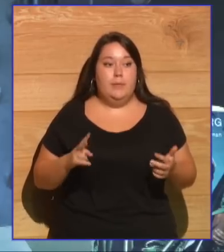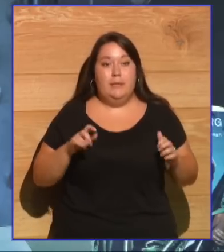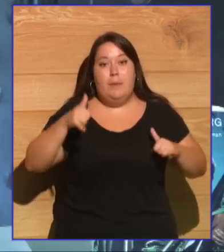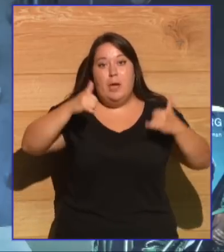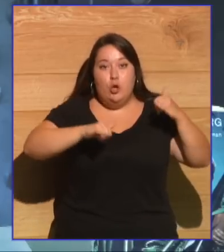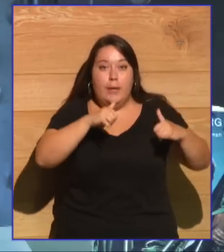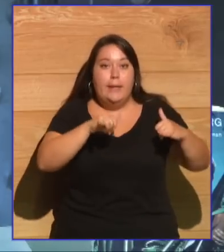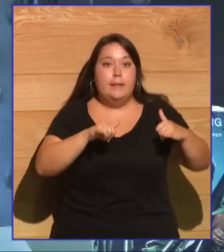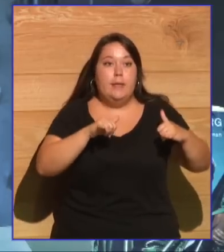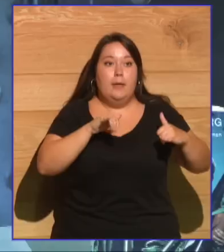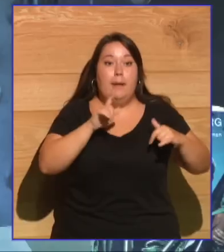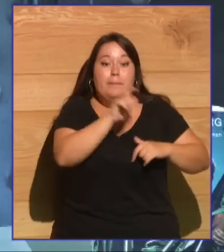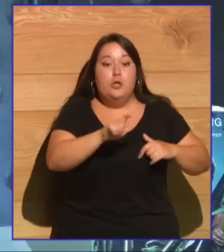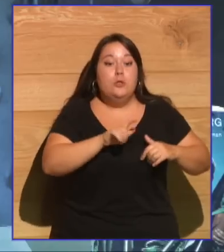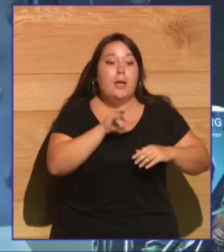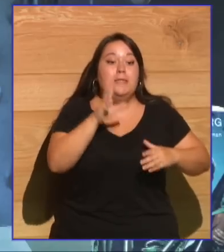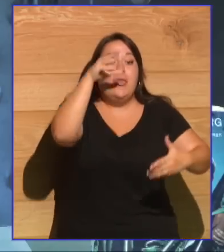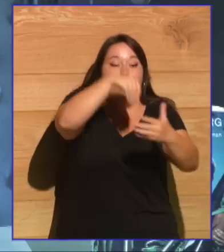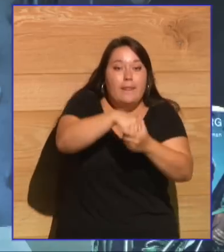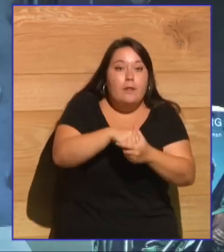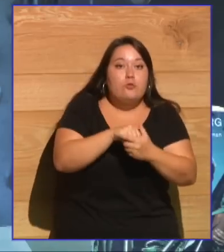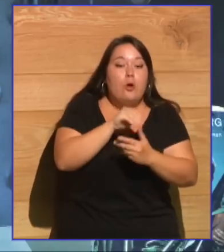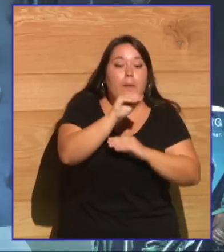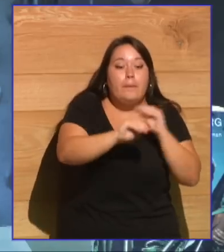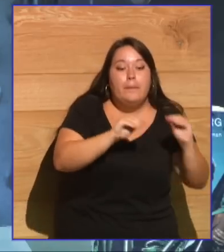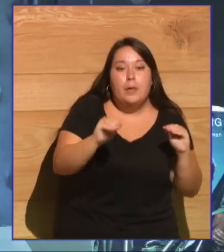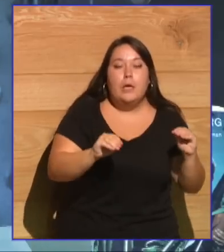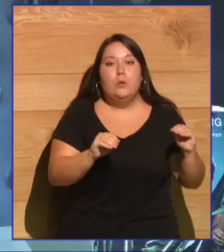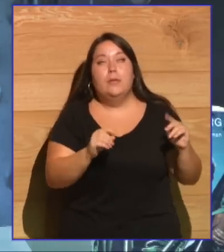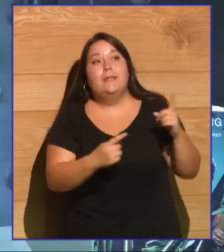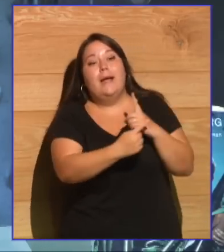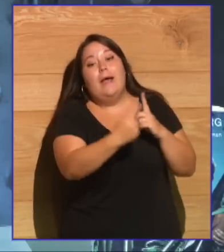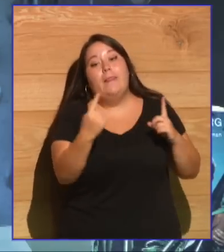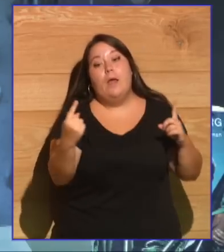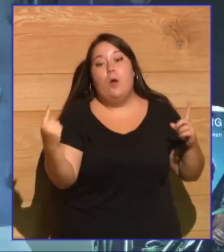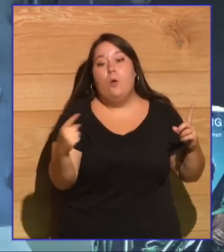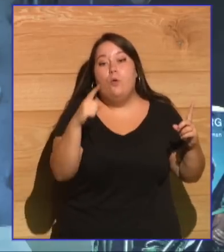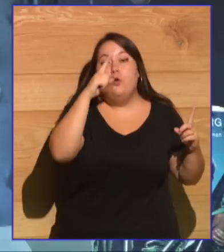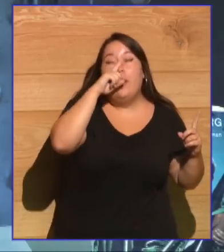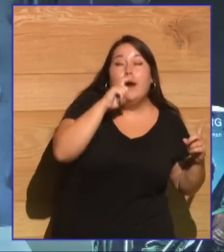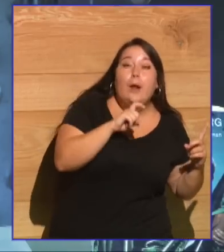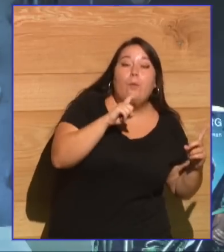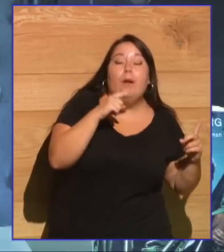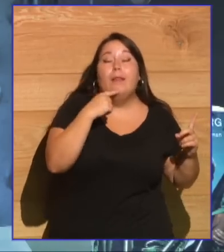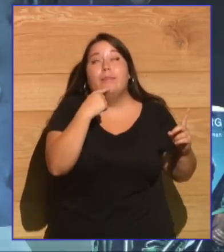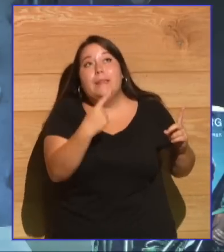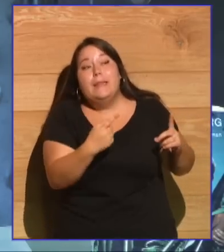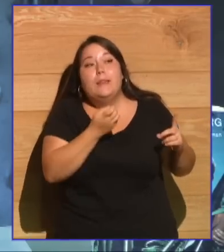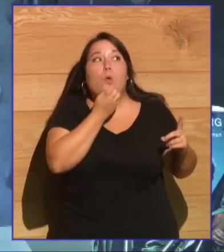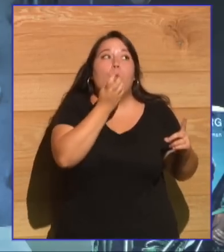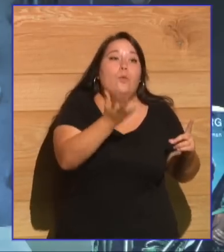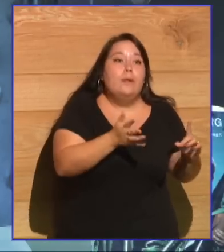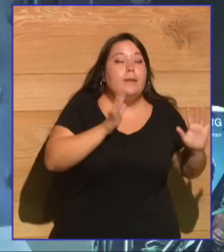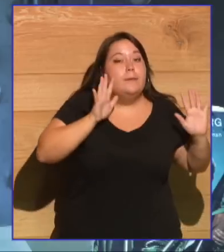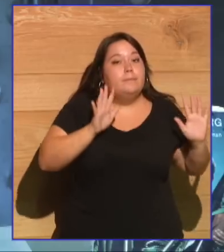muy complicado incluso preguntando los que estuvieron allí porque cada uno recuerda lo que recuerda en virtud de sucesos posteriores que colocan a cada uno en un